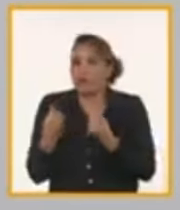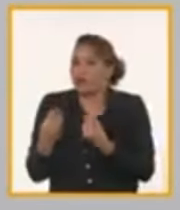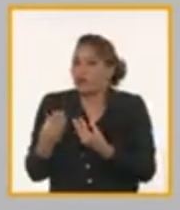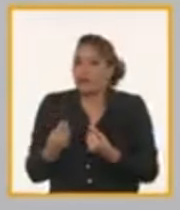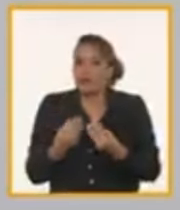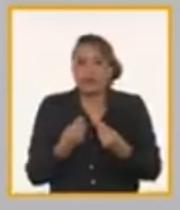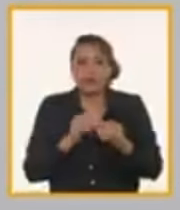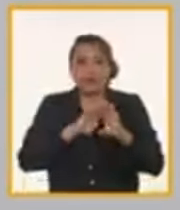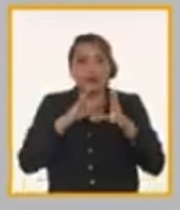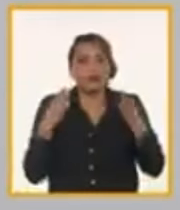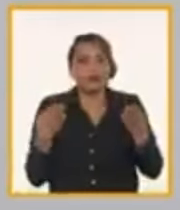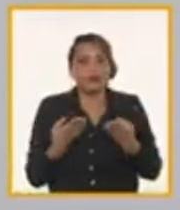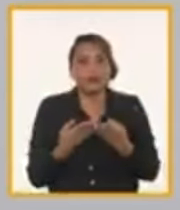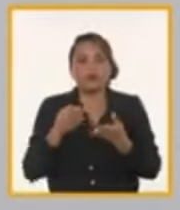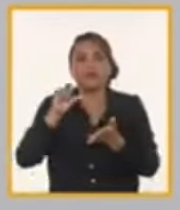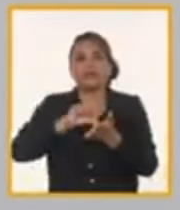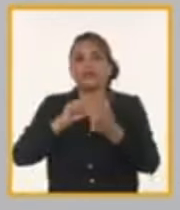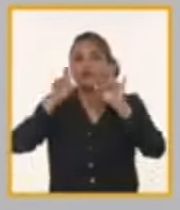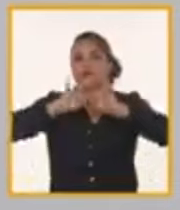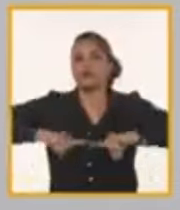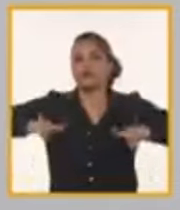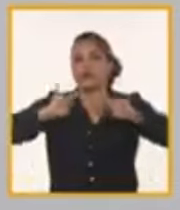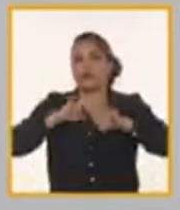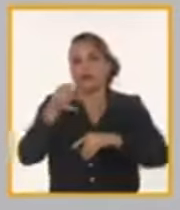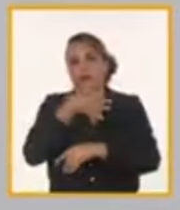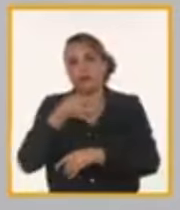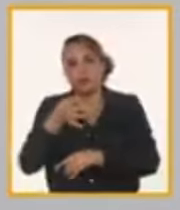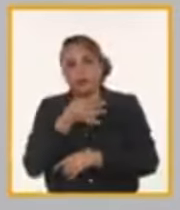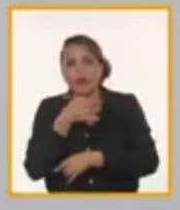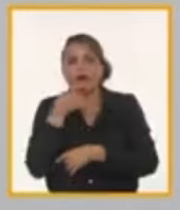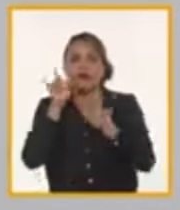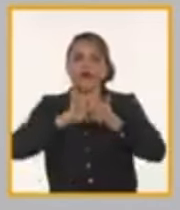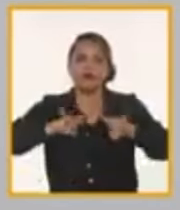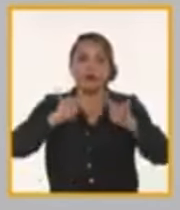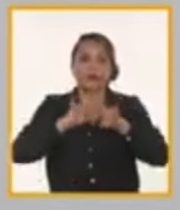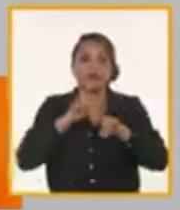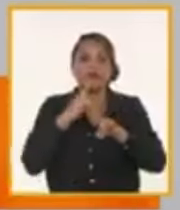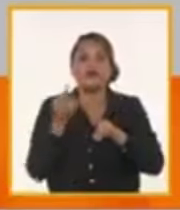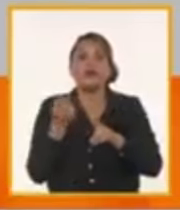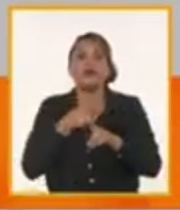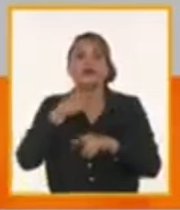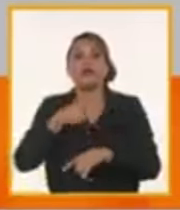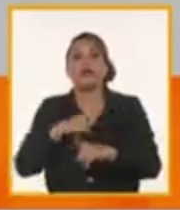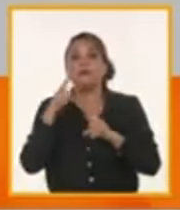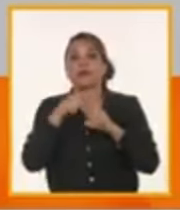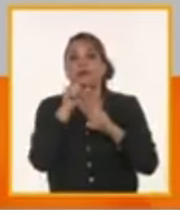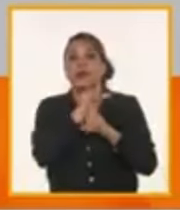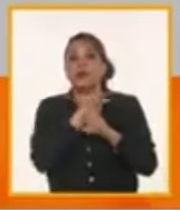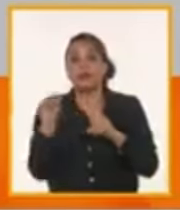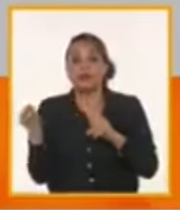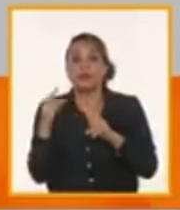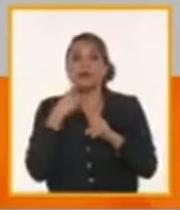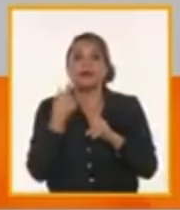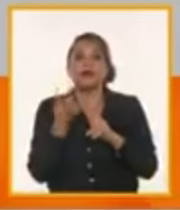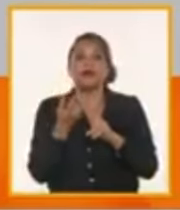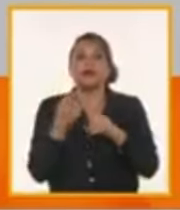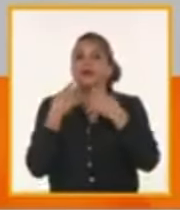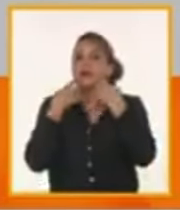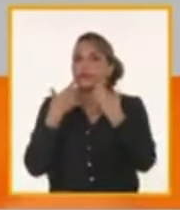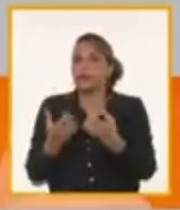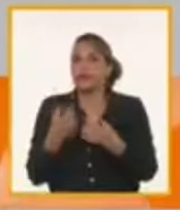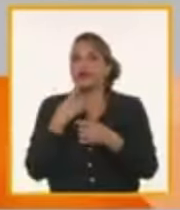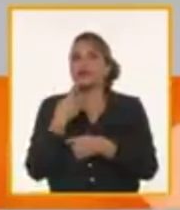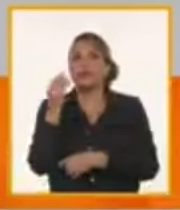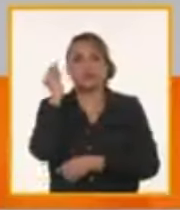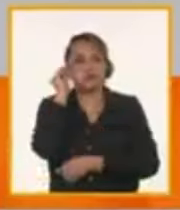c a nuestros centros universitarios municipales a nuestras universidades en los temas de desarrollo local la importancia que tiene la gestión del